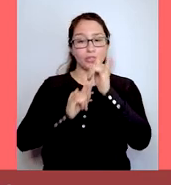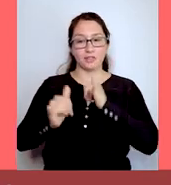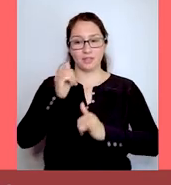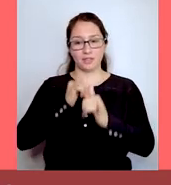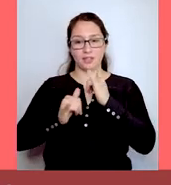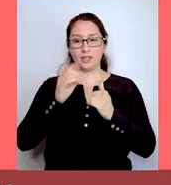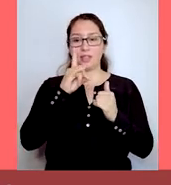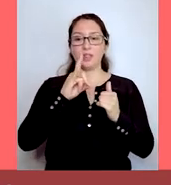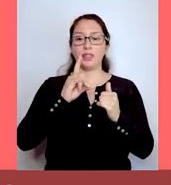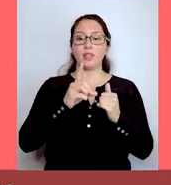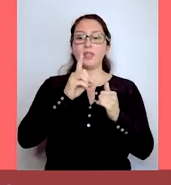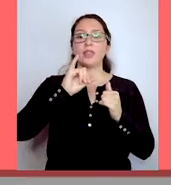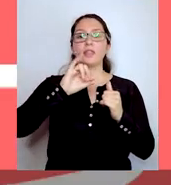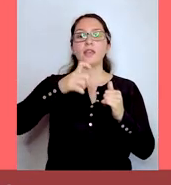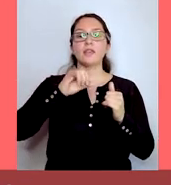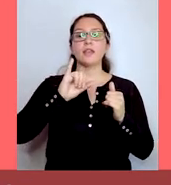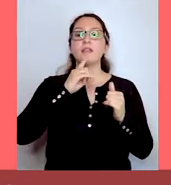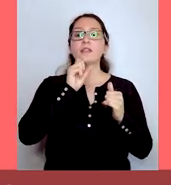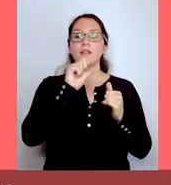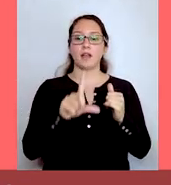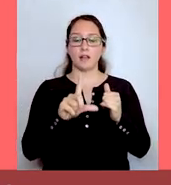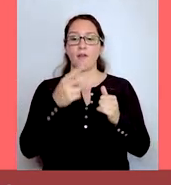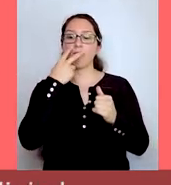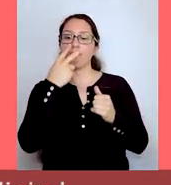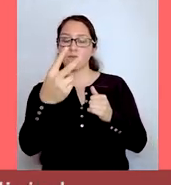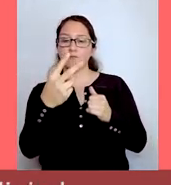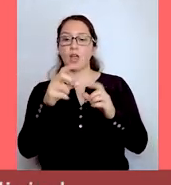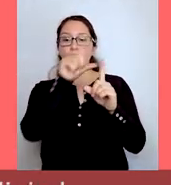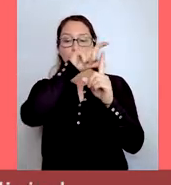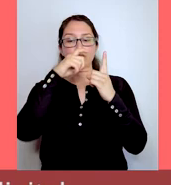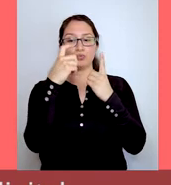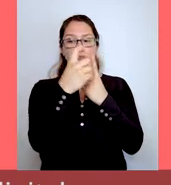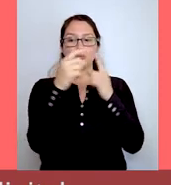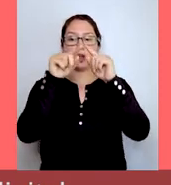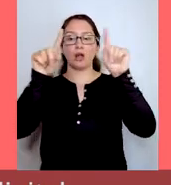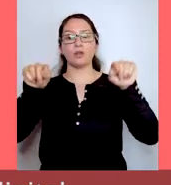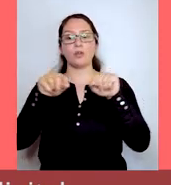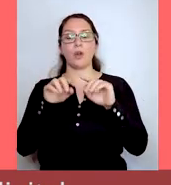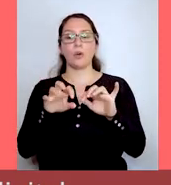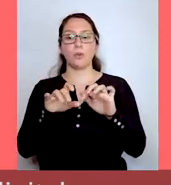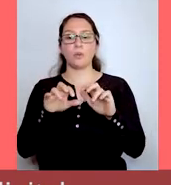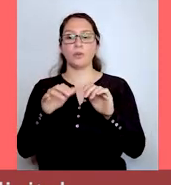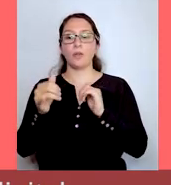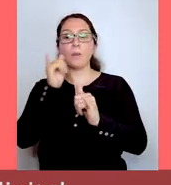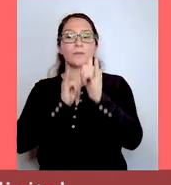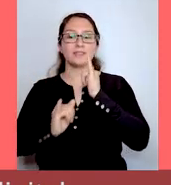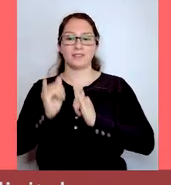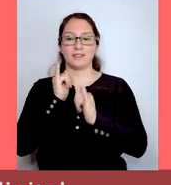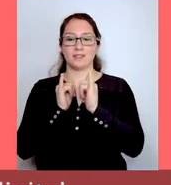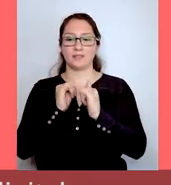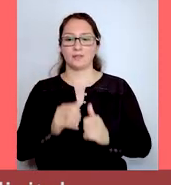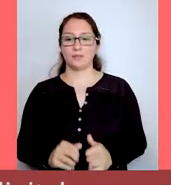las audiencias digitales, que corresponden a aquellas personas que acceden a la oferta de contenidos artístico-culturales